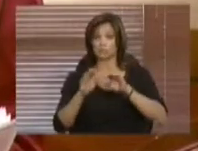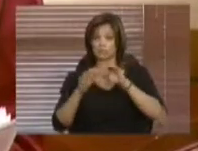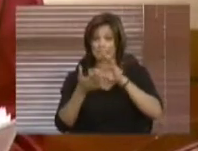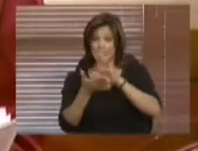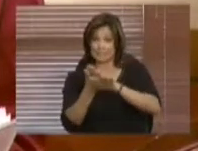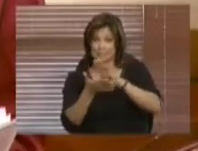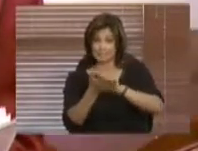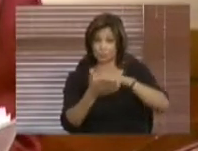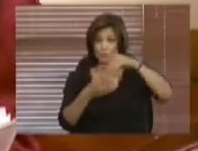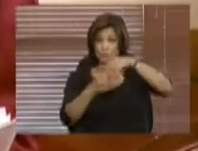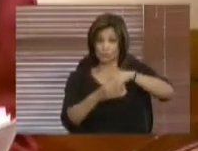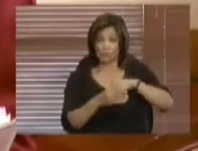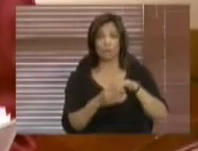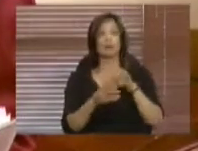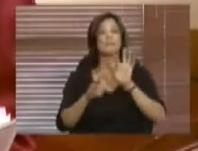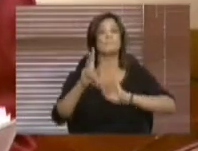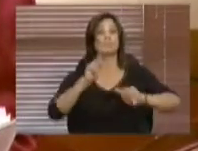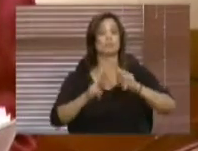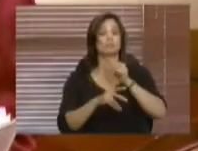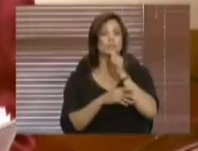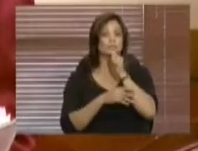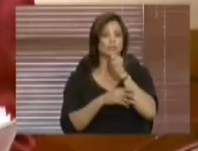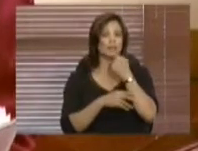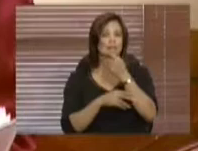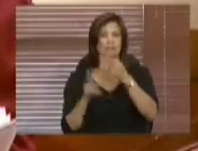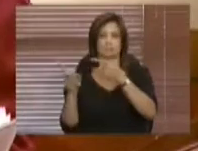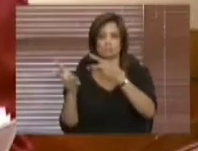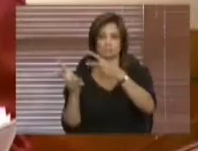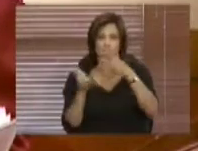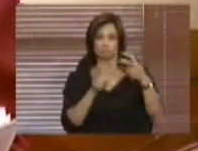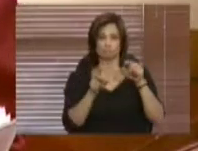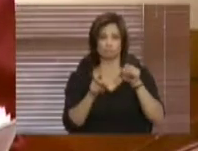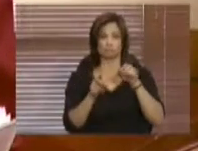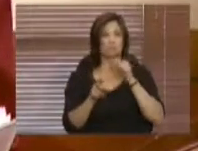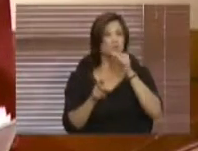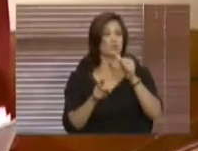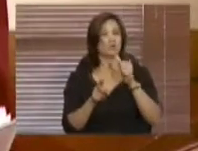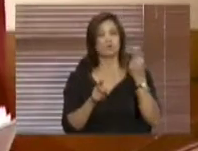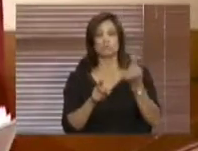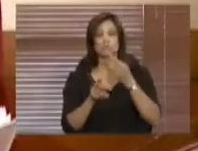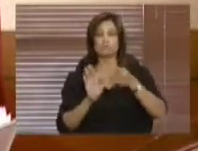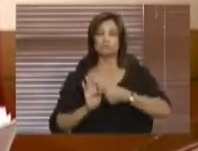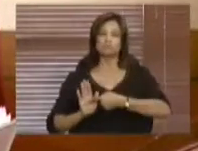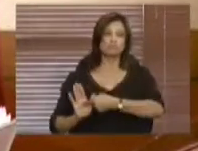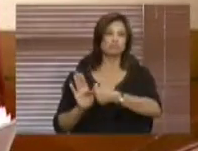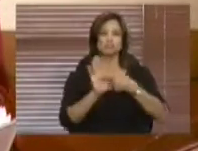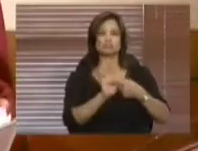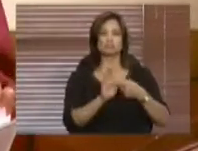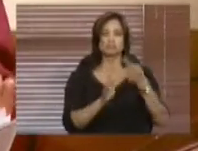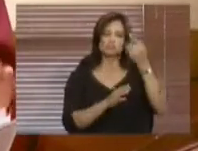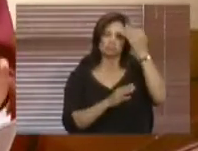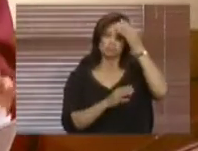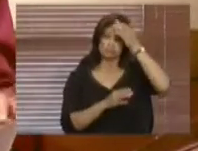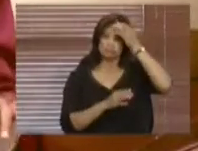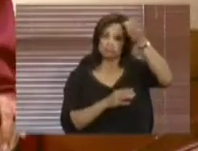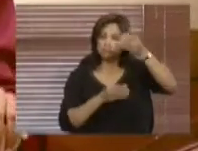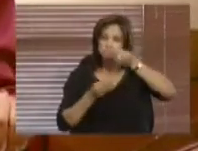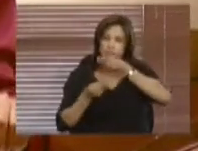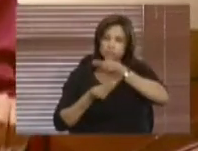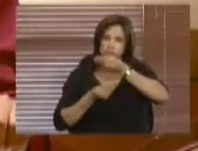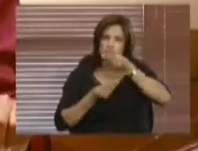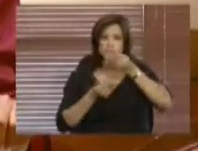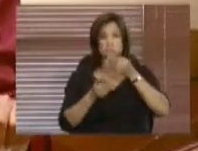escuelas públicas y privadas, cito, exige no tanto la transmisión de conocimientos